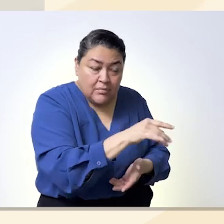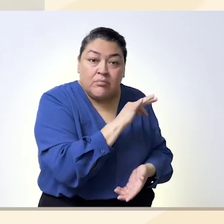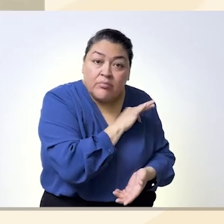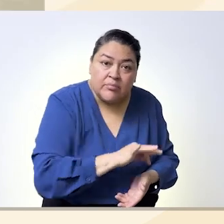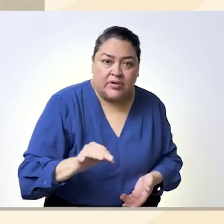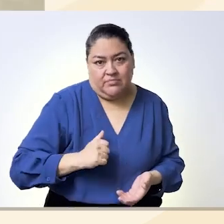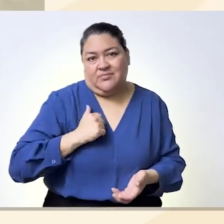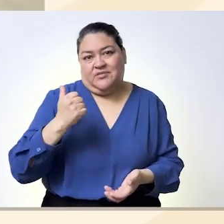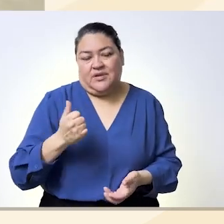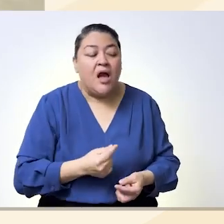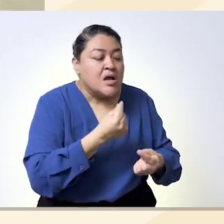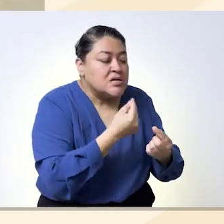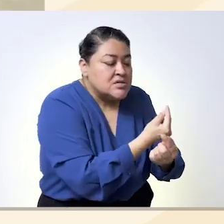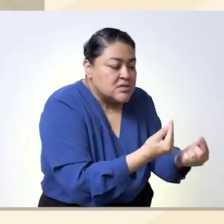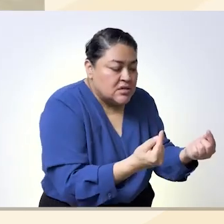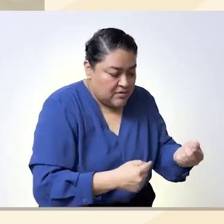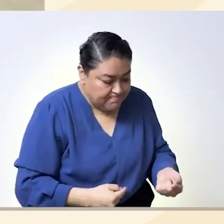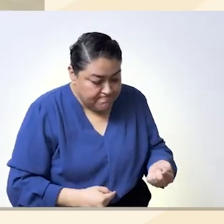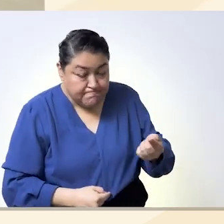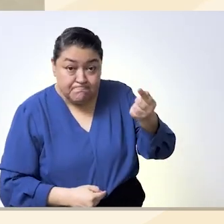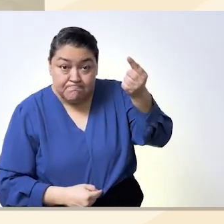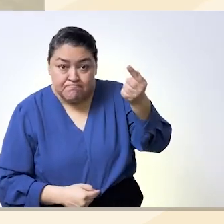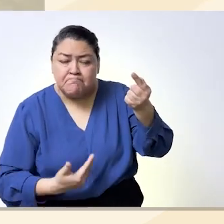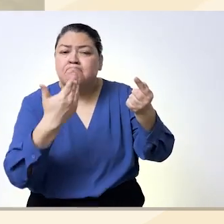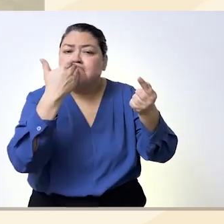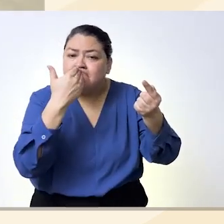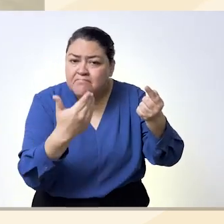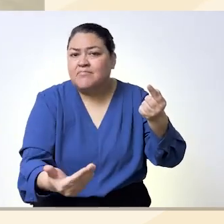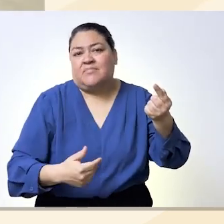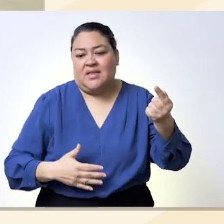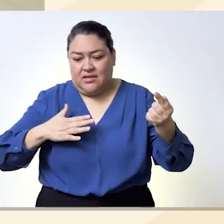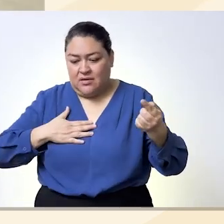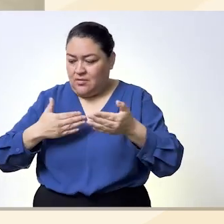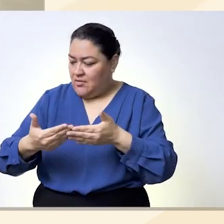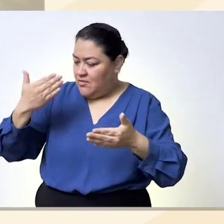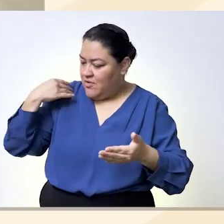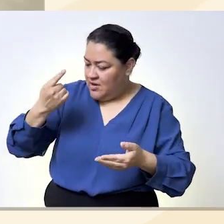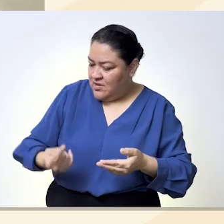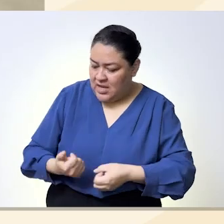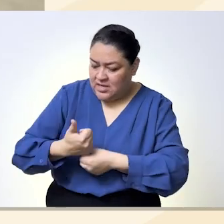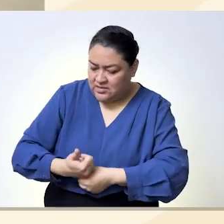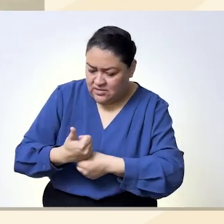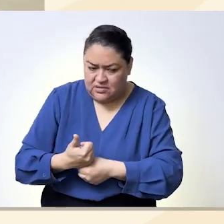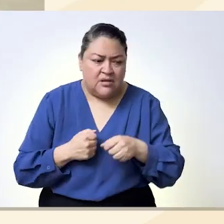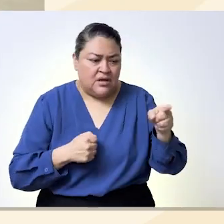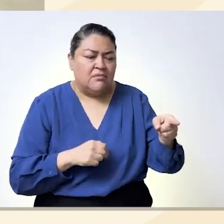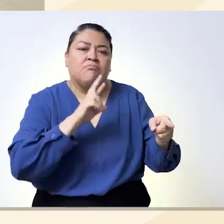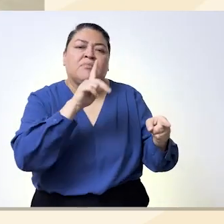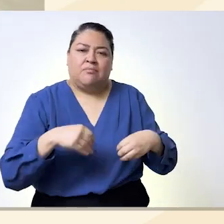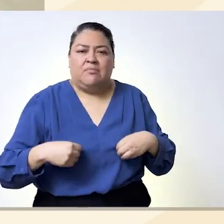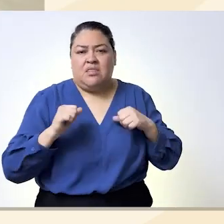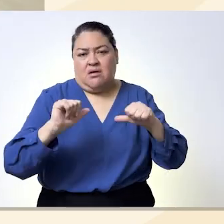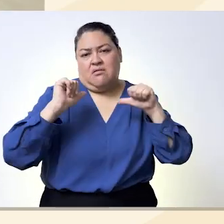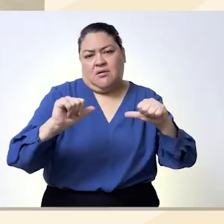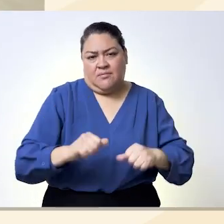crezcan también diferente a como, al menos como a mí me tocó crecer, ¿no? Bajo como tantas etiquetas y tantos